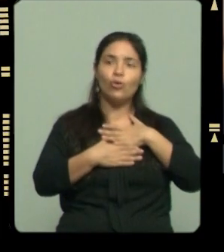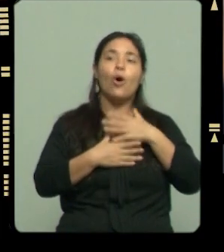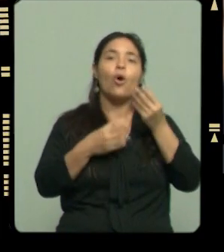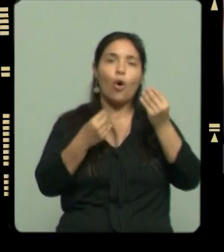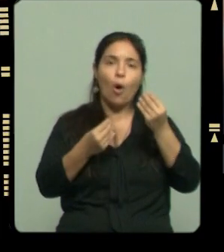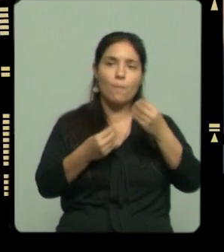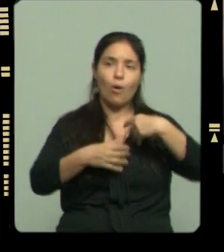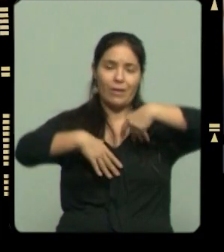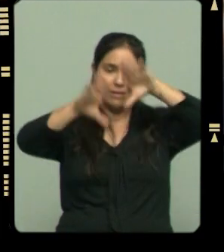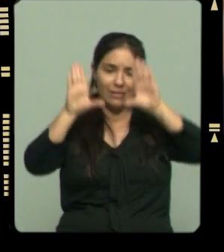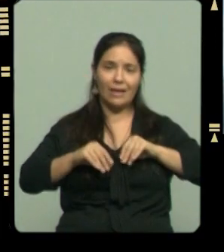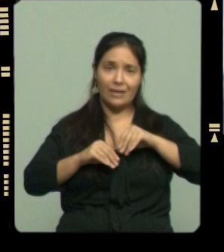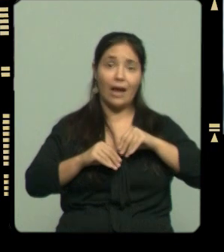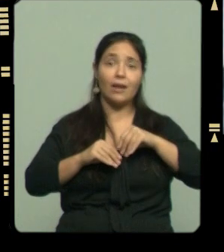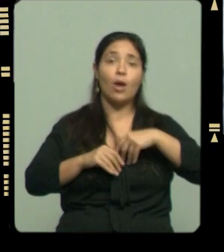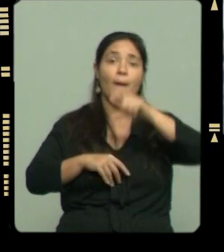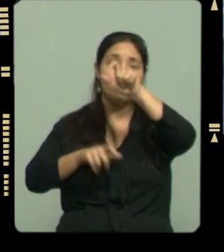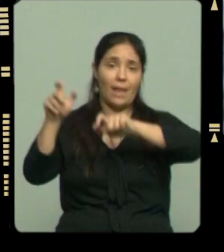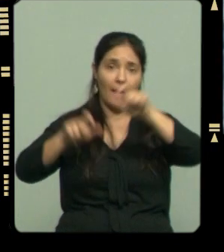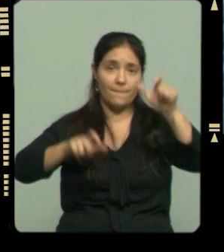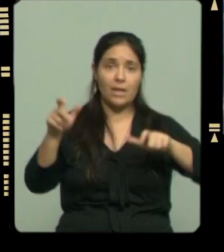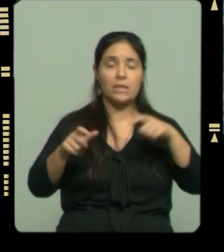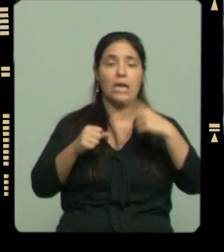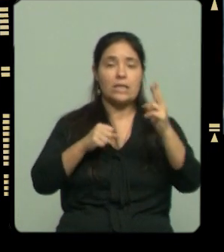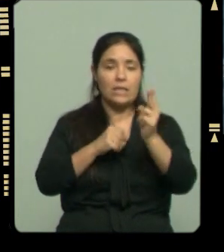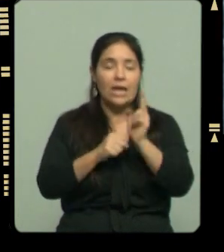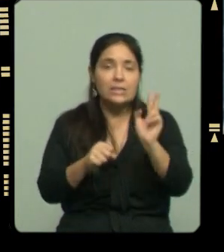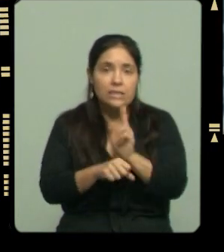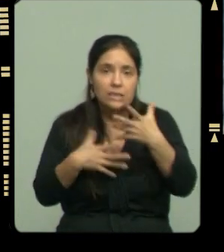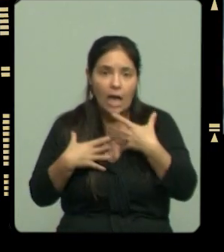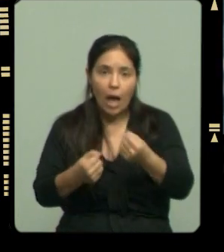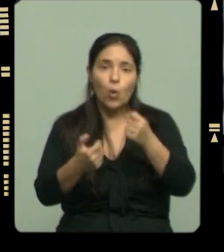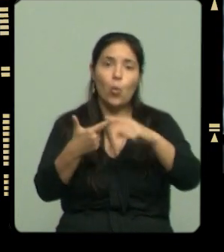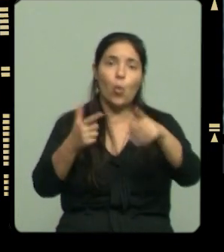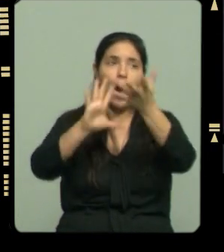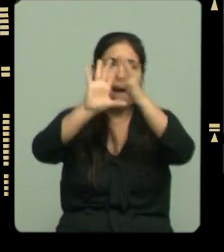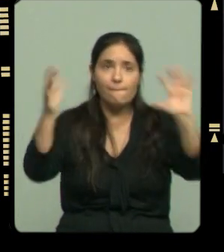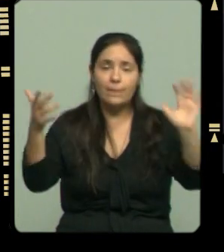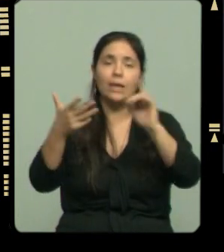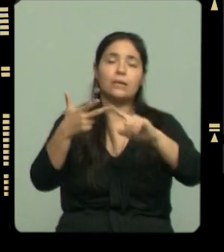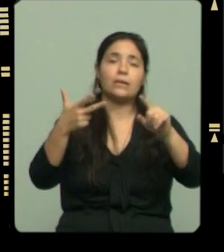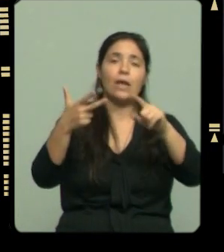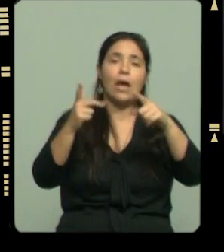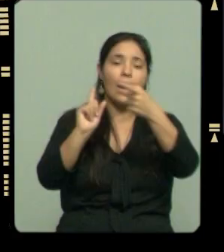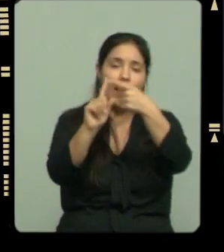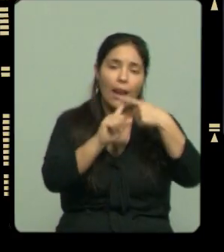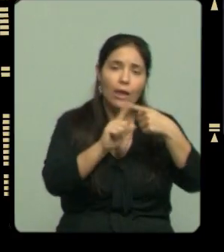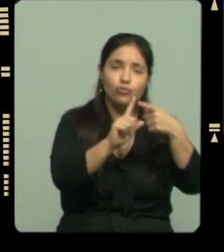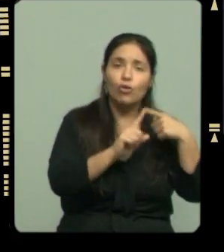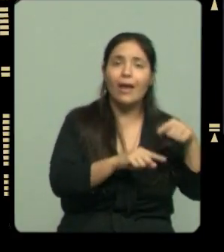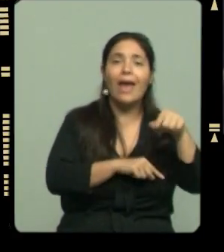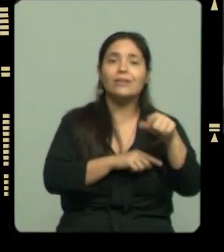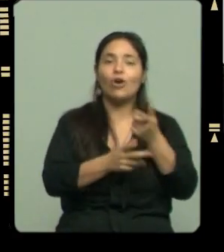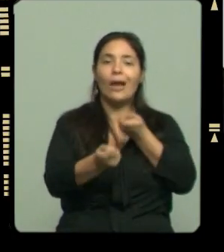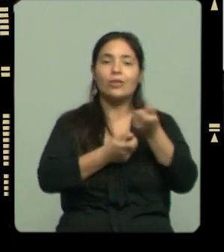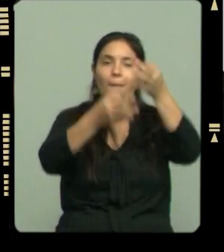si impacta en la prosperidad integral de una empresa o de una persona, cuidando salud, ambiente, relaciones. Eso es una prosperidad,